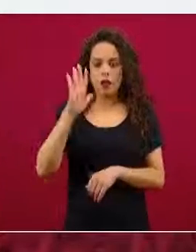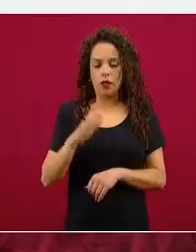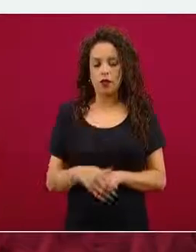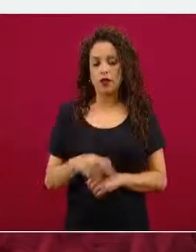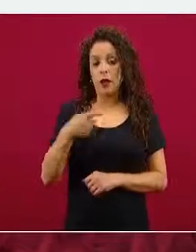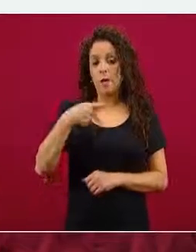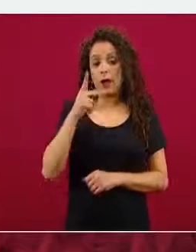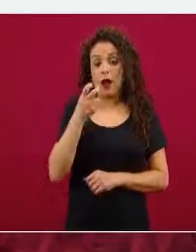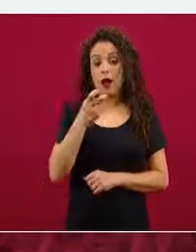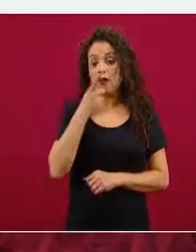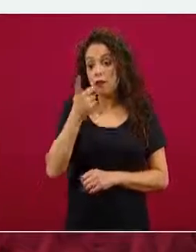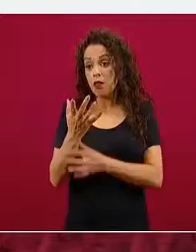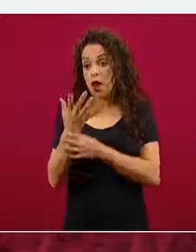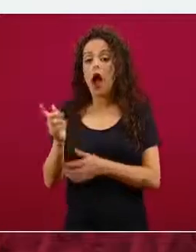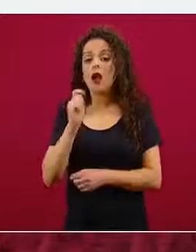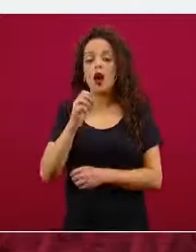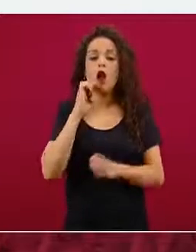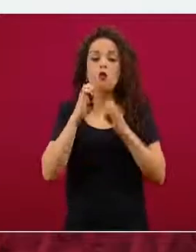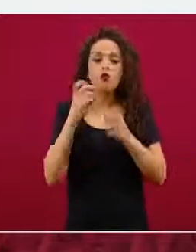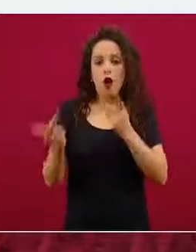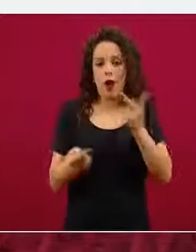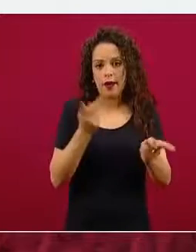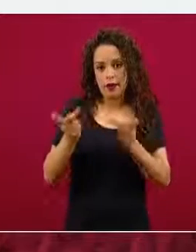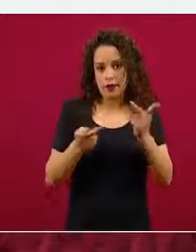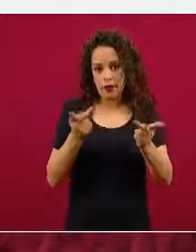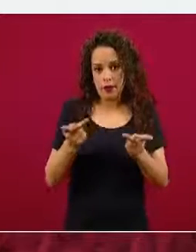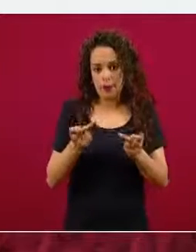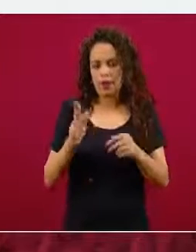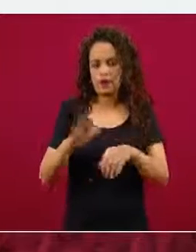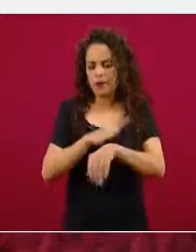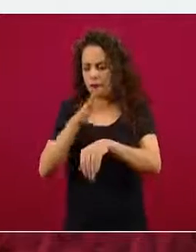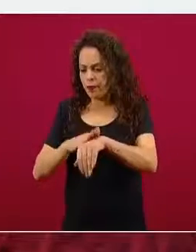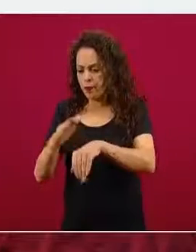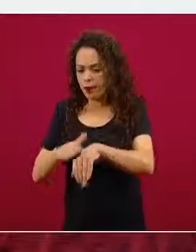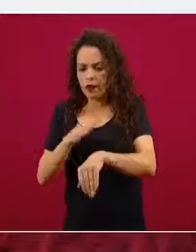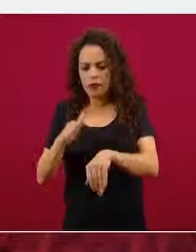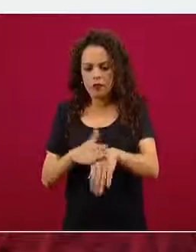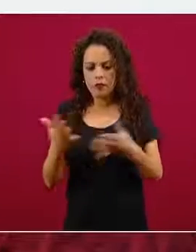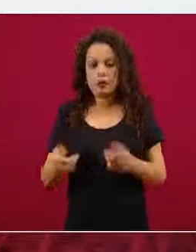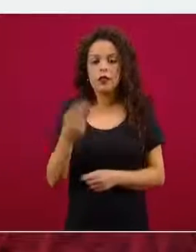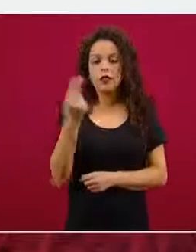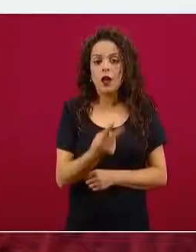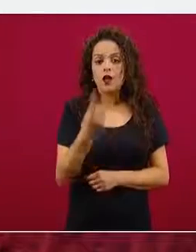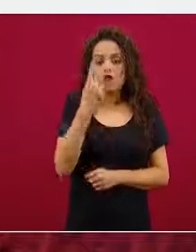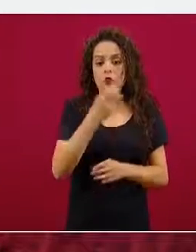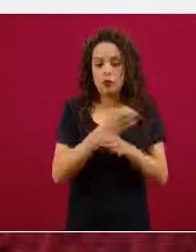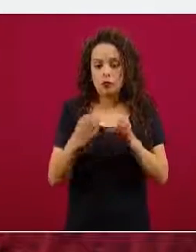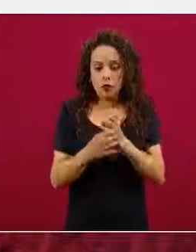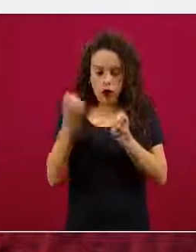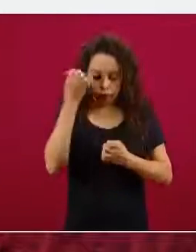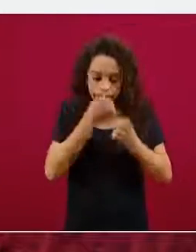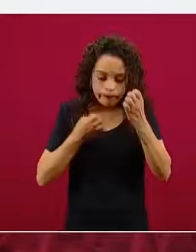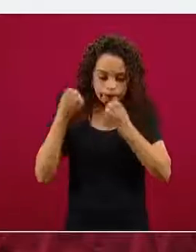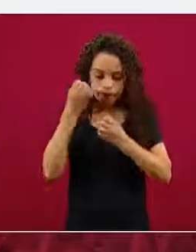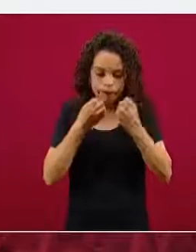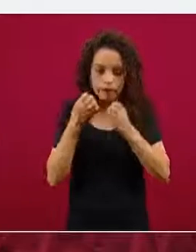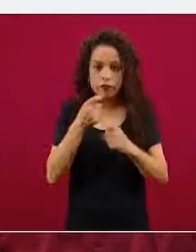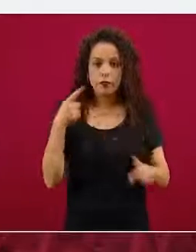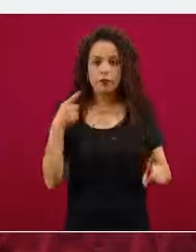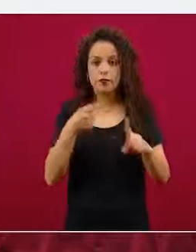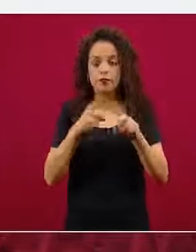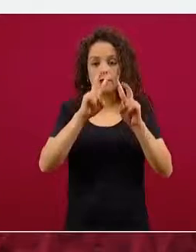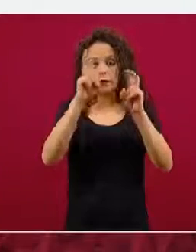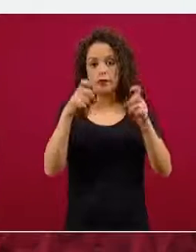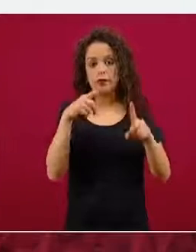realizan. Aquí hay que evaluar que se realizan dos tipos de análisis para determinar esta situación, que son el tema